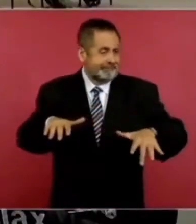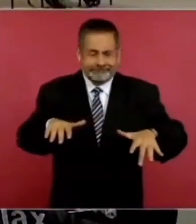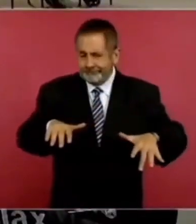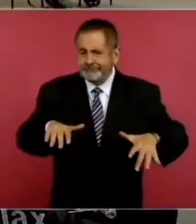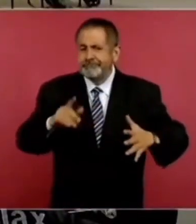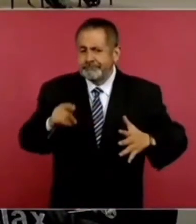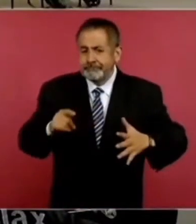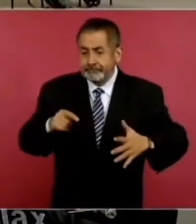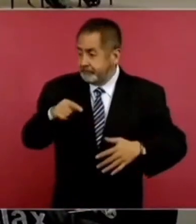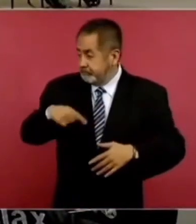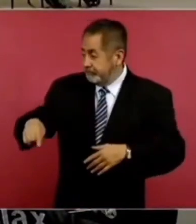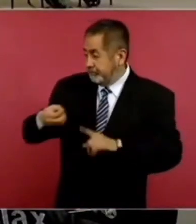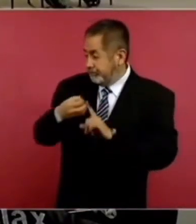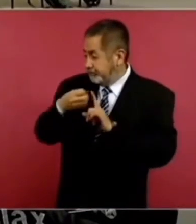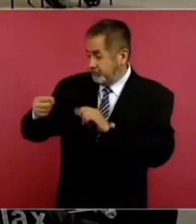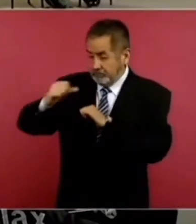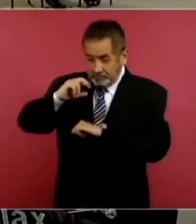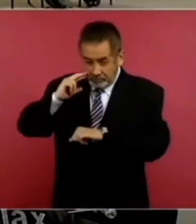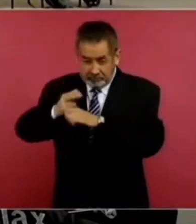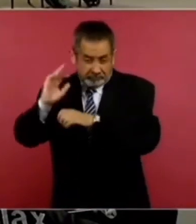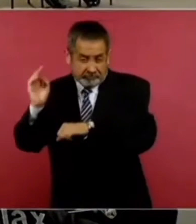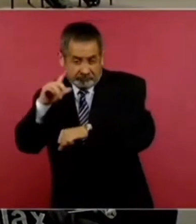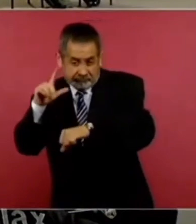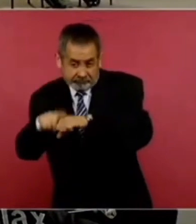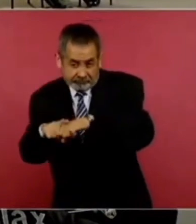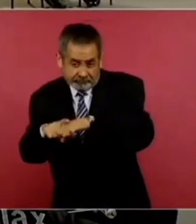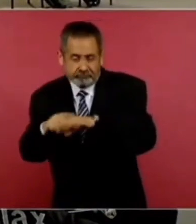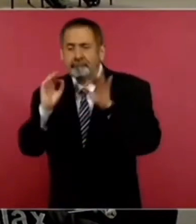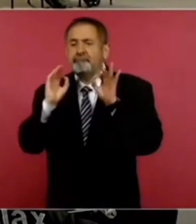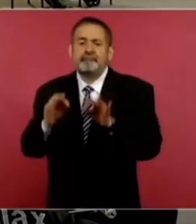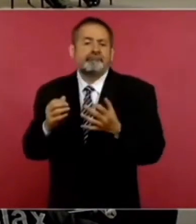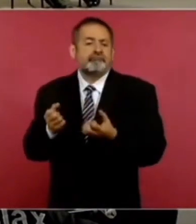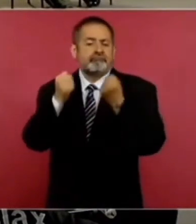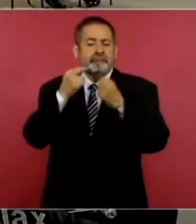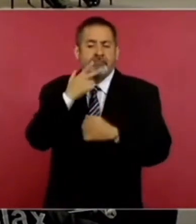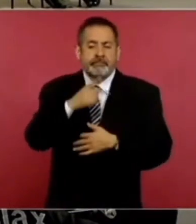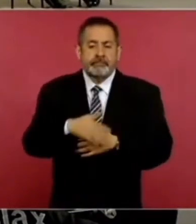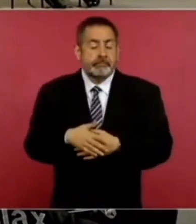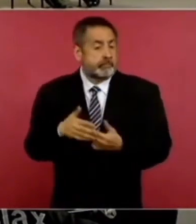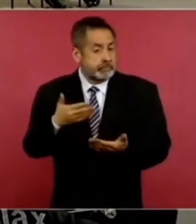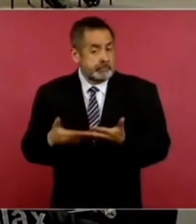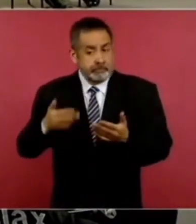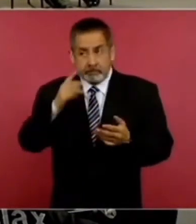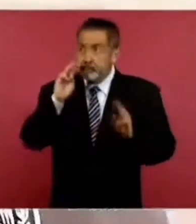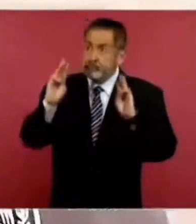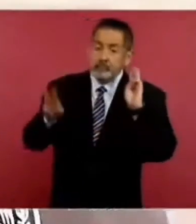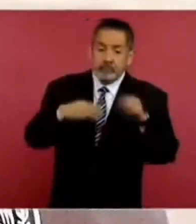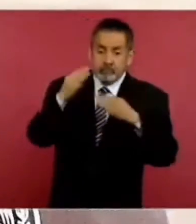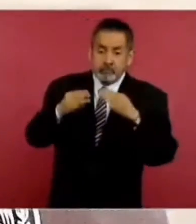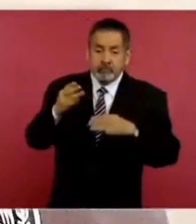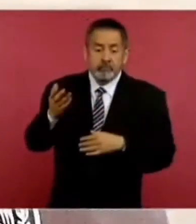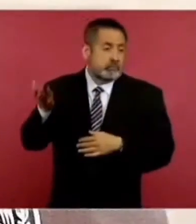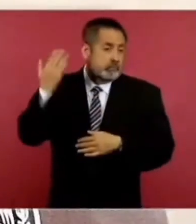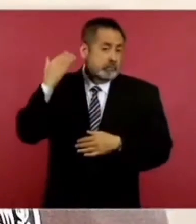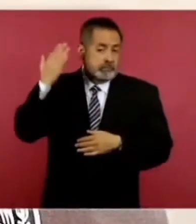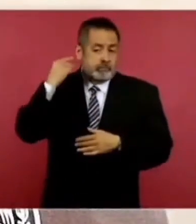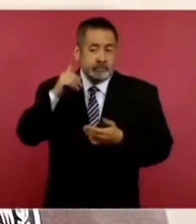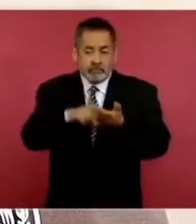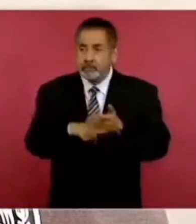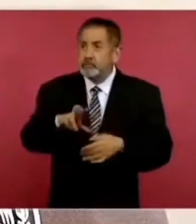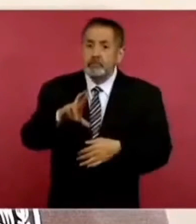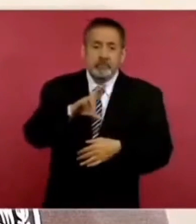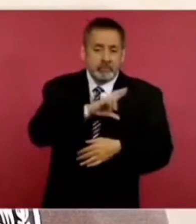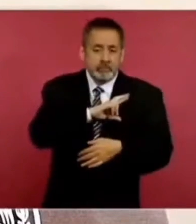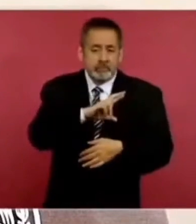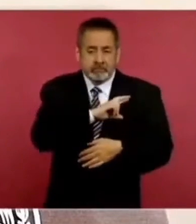hacer la diferencia. Hoy vemos sistemas en el mundo que se privatizaron, que están teniendo problemas, huelgas en los Estados